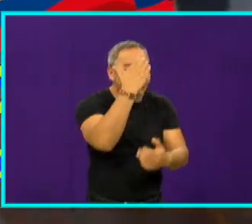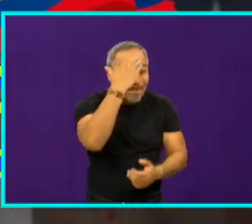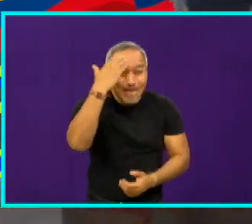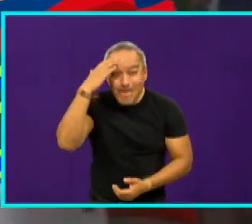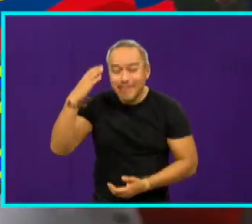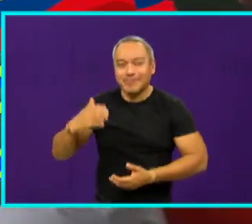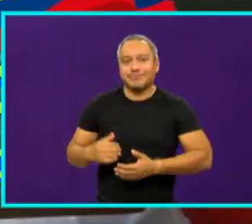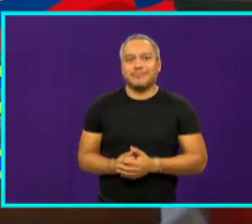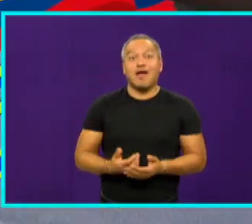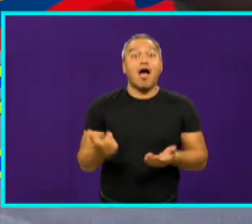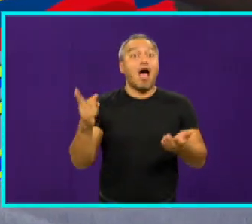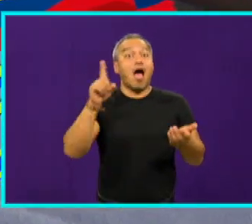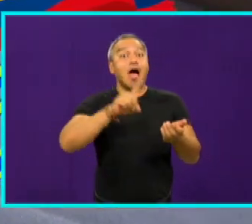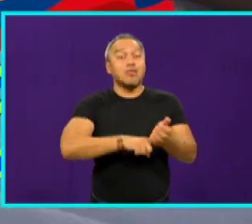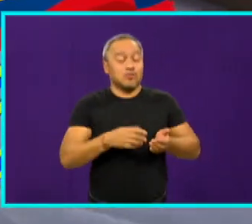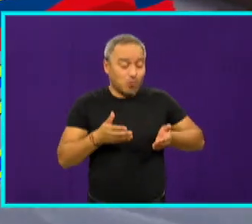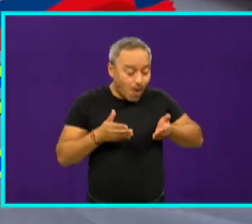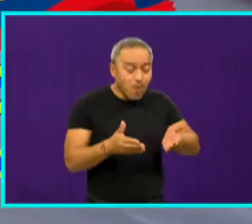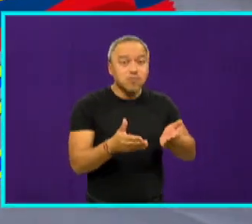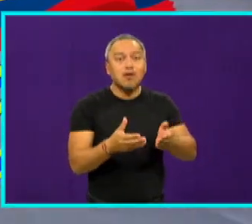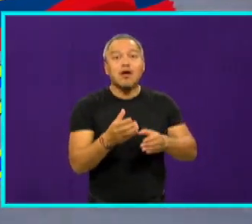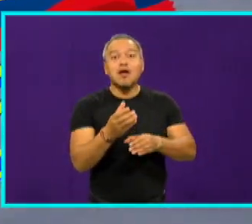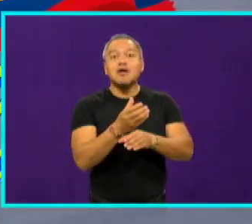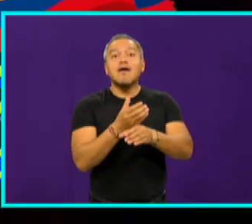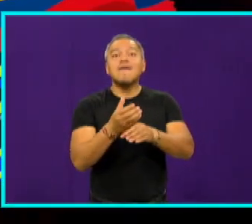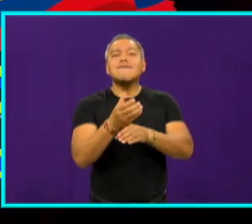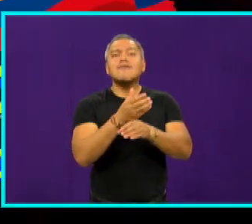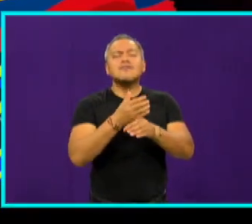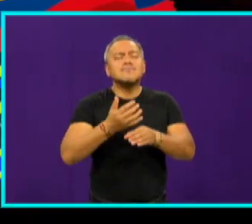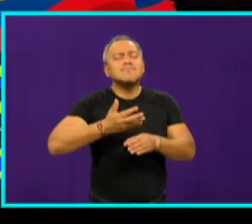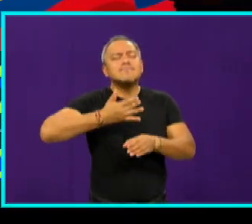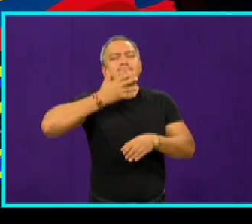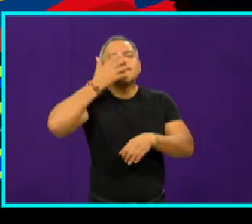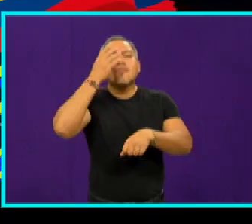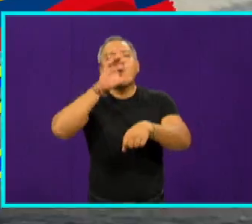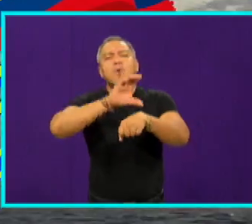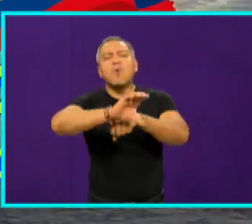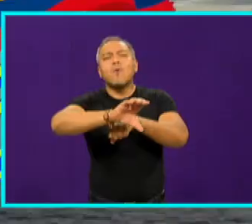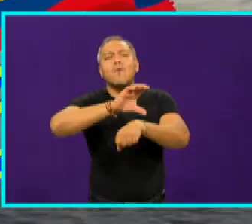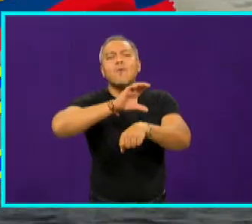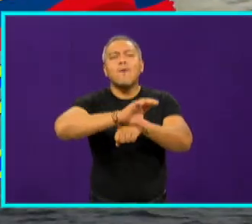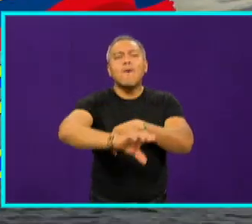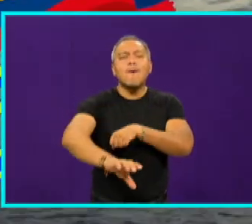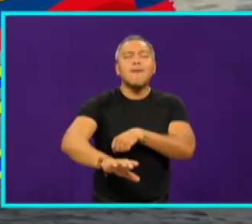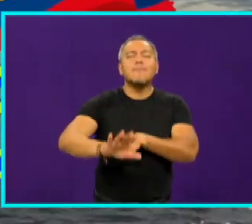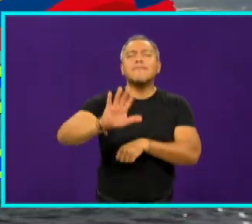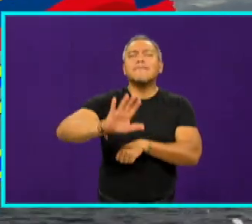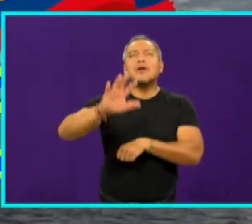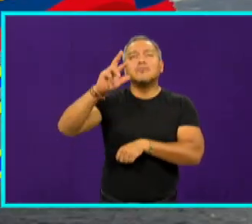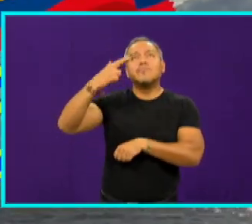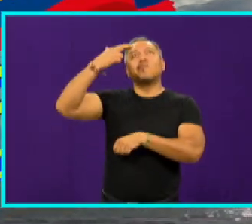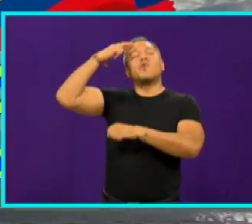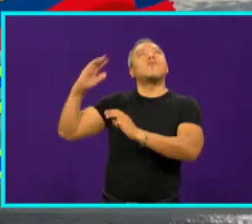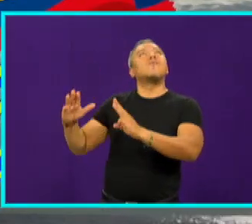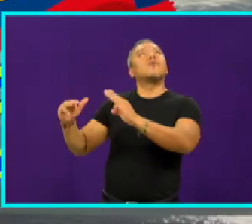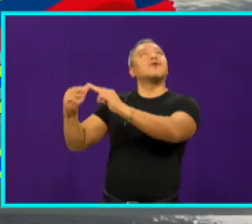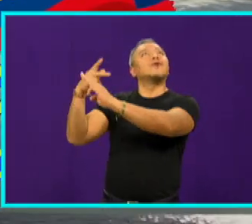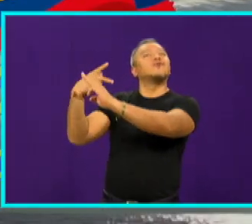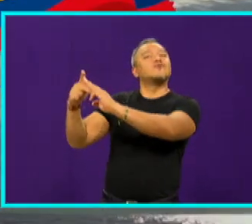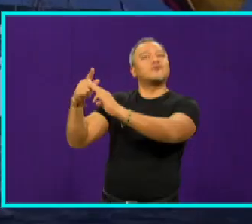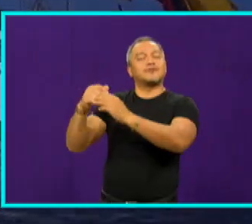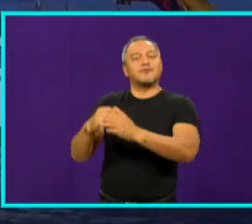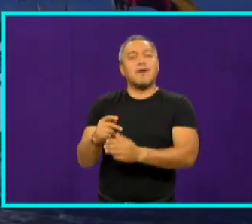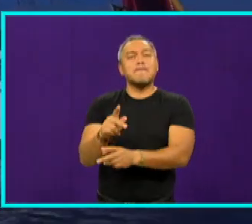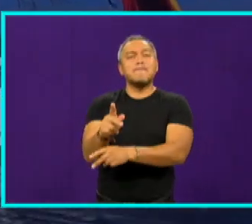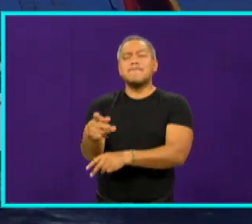En su interior viaja el aroma del café de Colombia, la belleza de sus llanuras, montañas y costas. La riqueza de